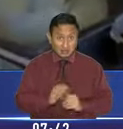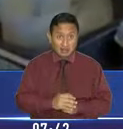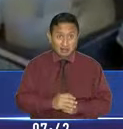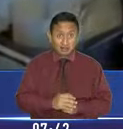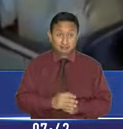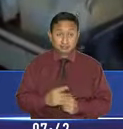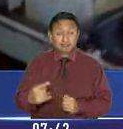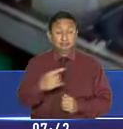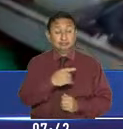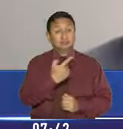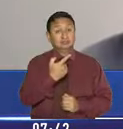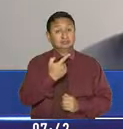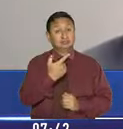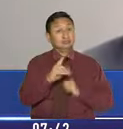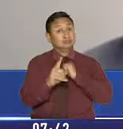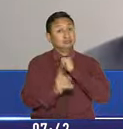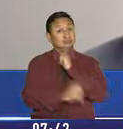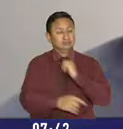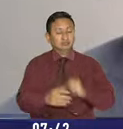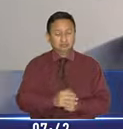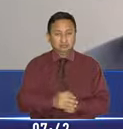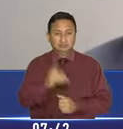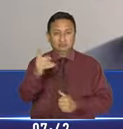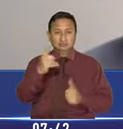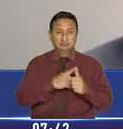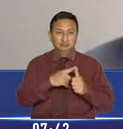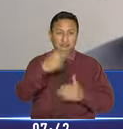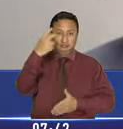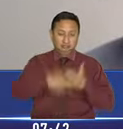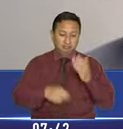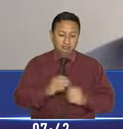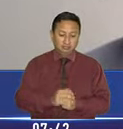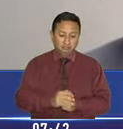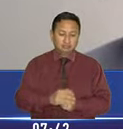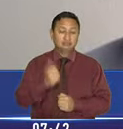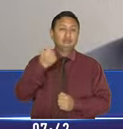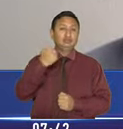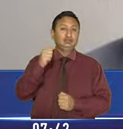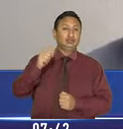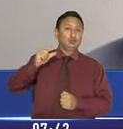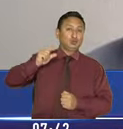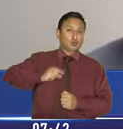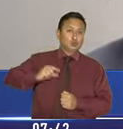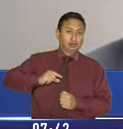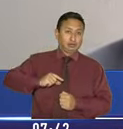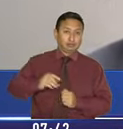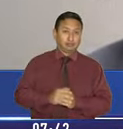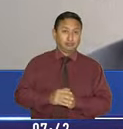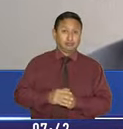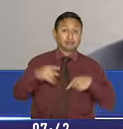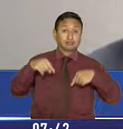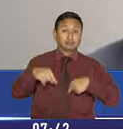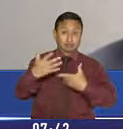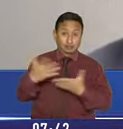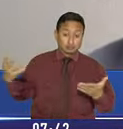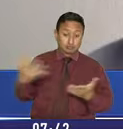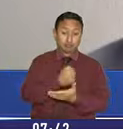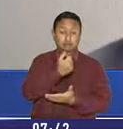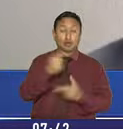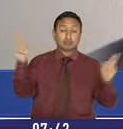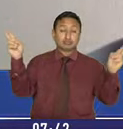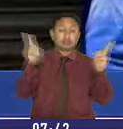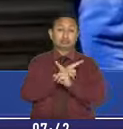será sancionado con una multa de 10 salarios básicos unificados del trabajador, decomiso y clausura temporal o definitiva del establecimiento. Las clausuras se